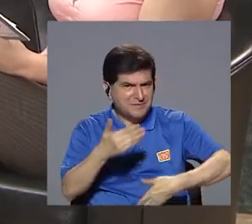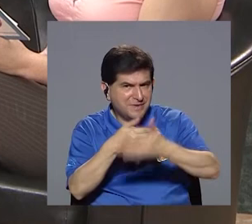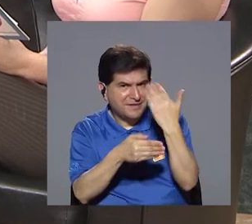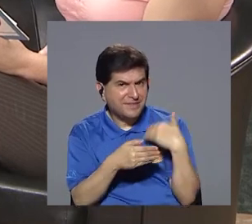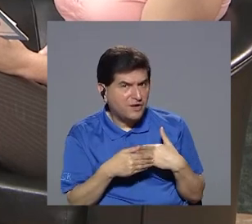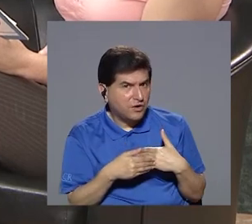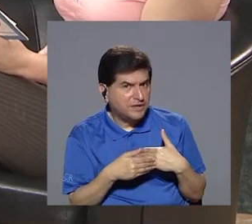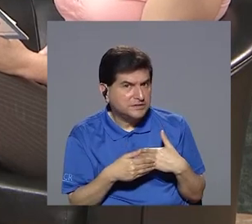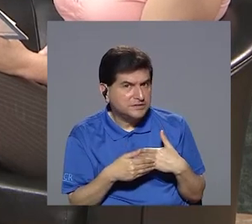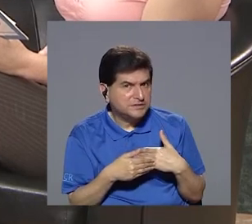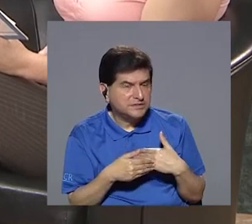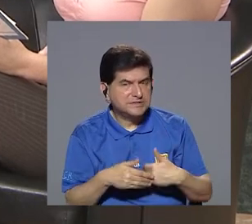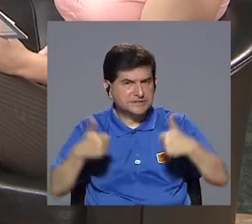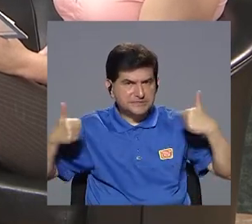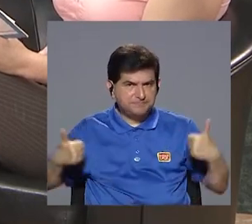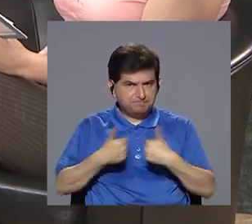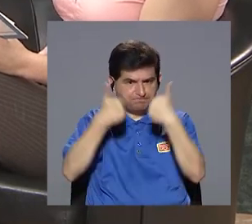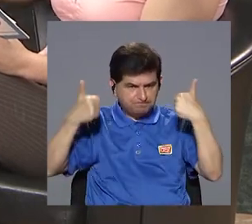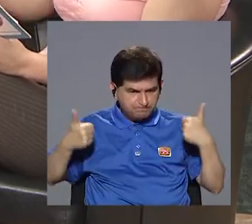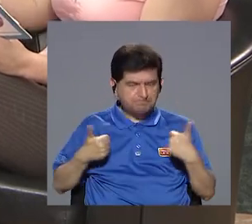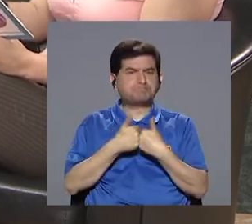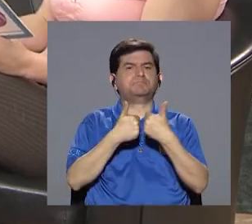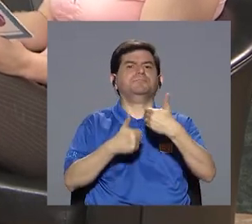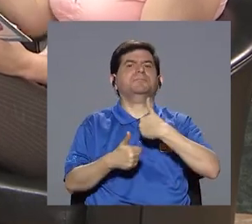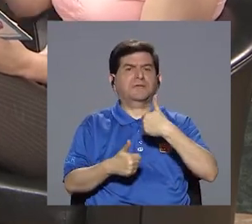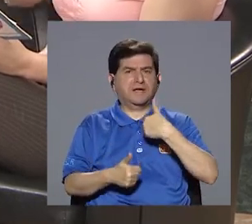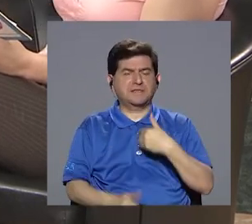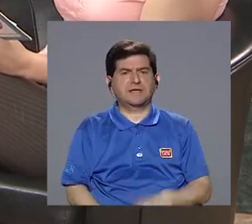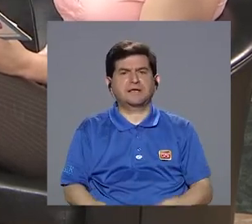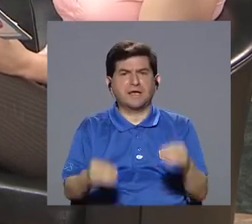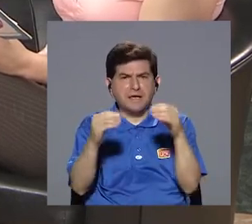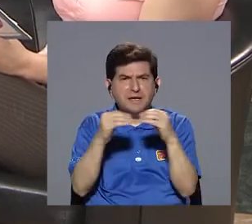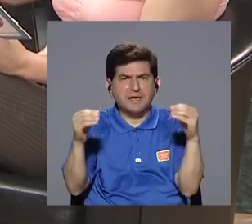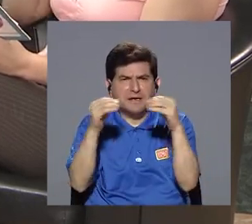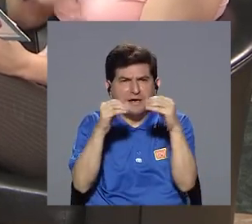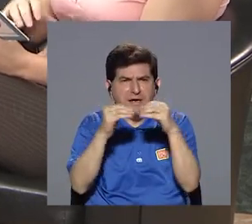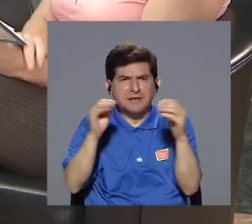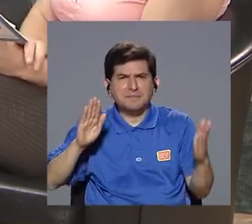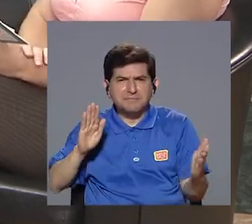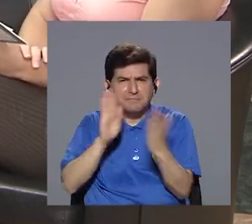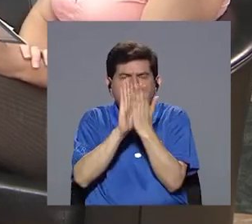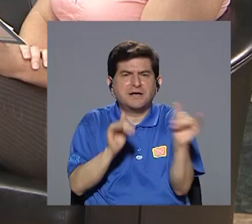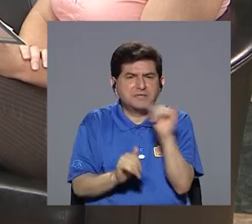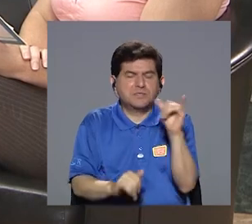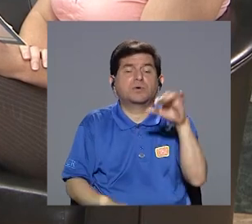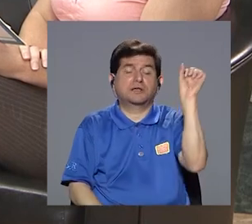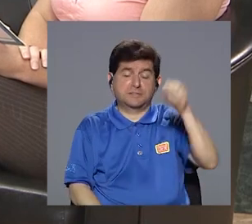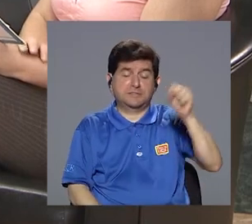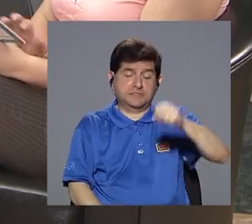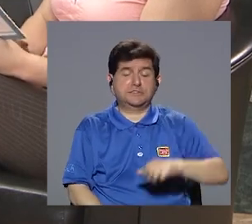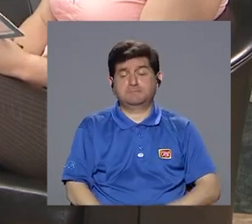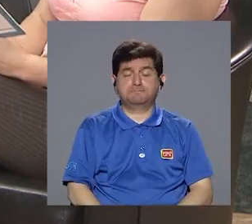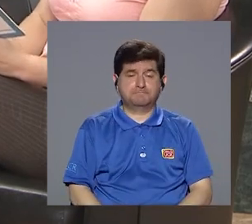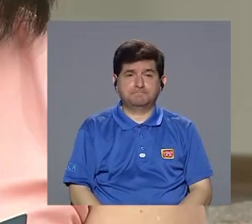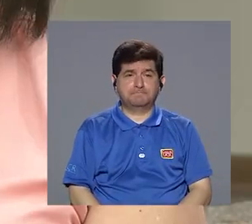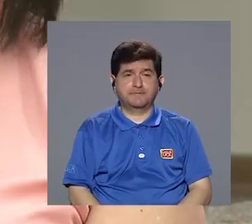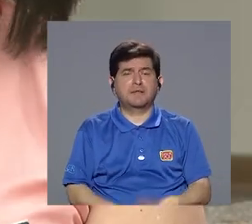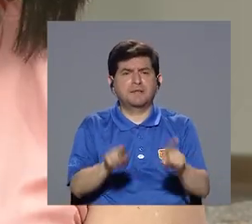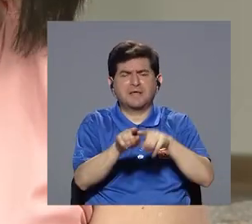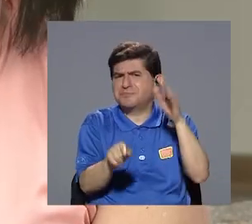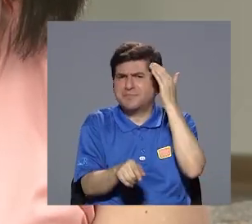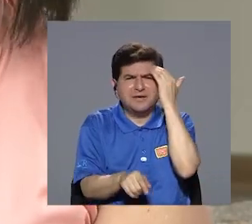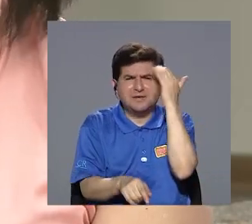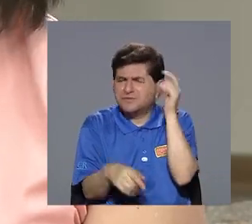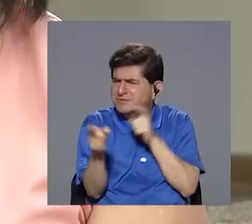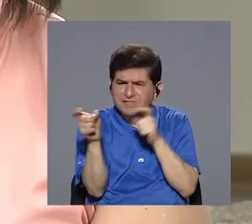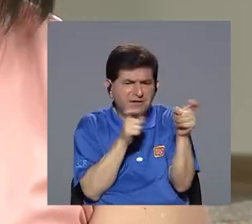decía ahora, de que de los retos estos en YouTube y toda la cuestión. Exacto. Que es a lo que más están, están expuestos también, ¿verdad? Y después es